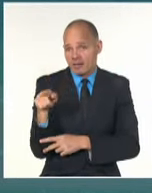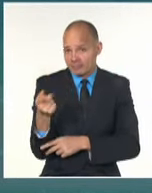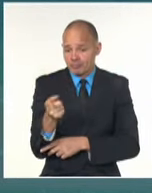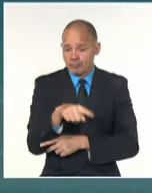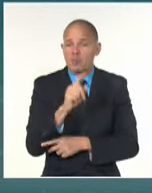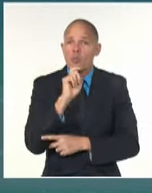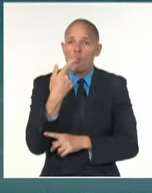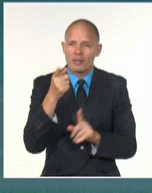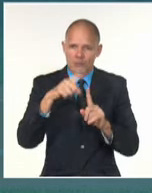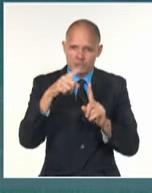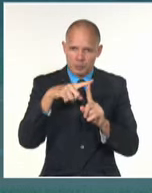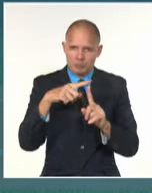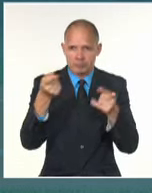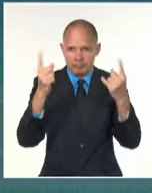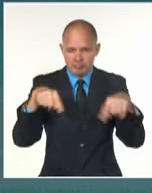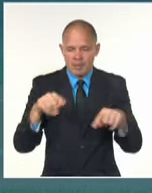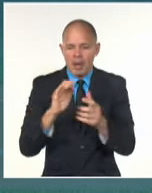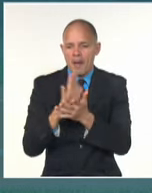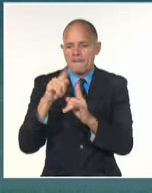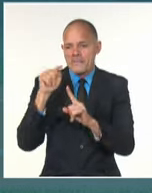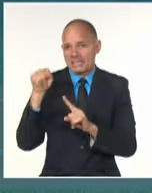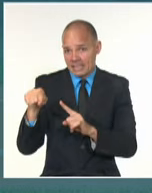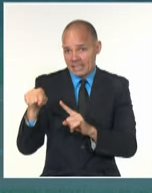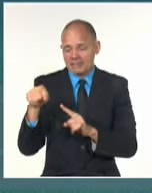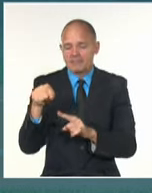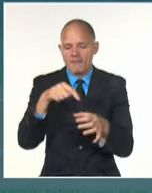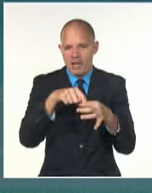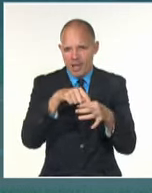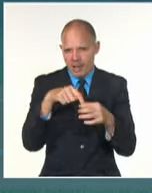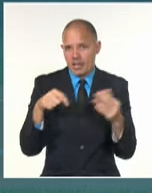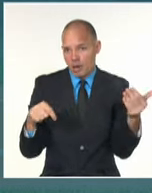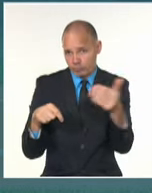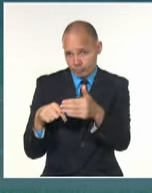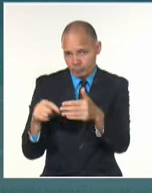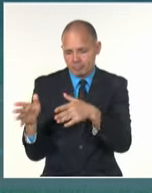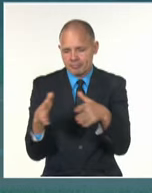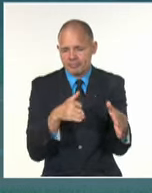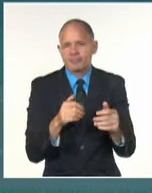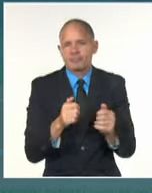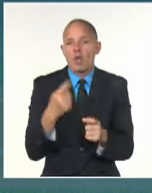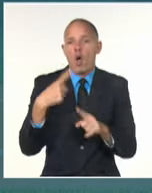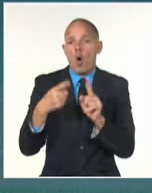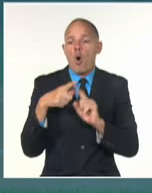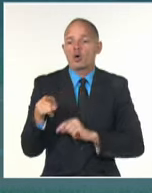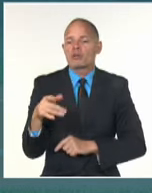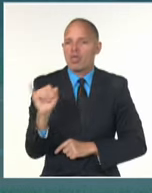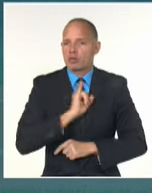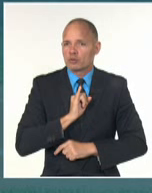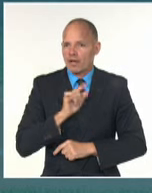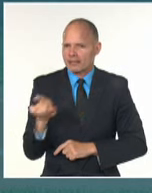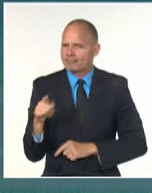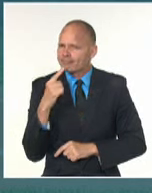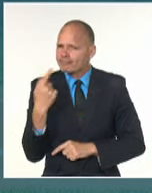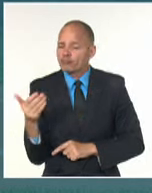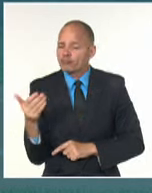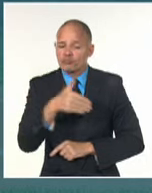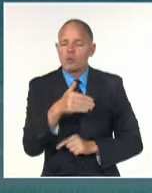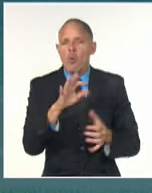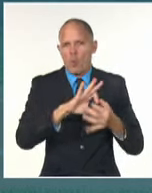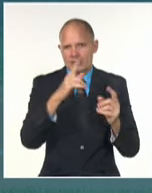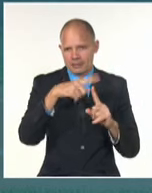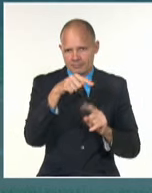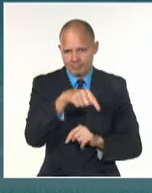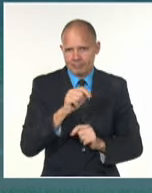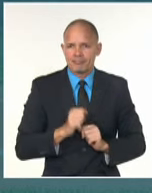Mella. Matanzas será anfitrión de la Isla en el Victoria de Girón. Industriales se traslada hacia el Guyen Van Troy para chocar con